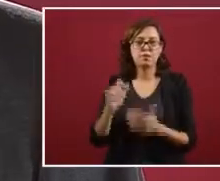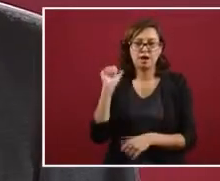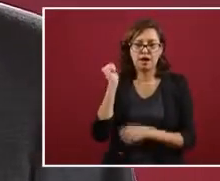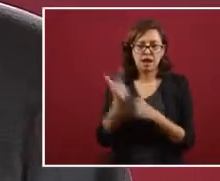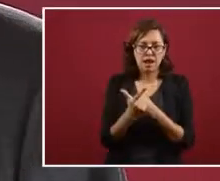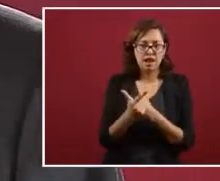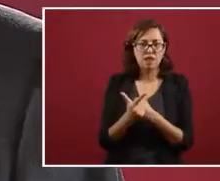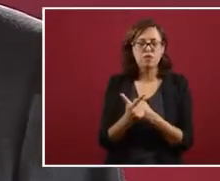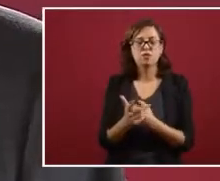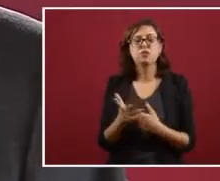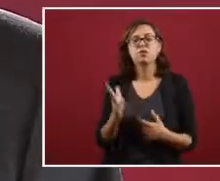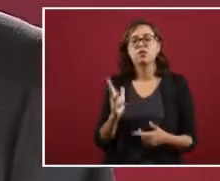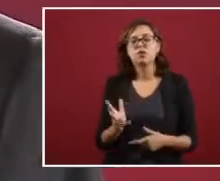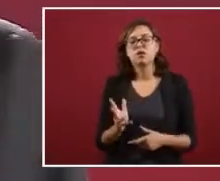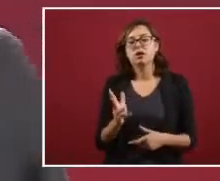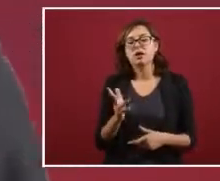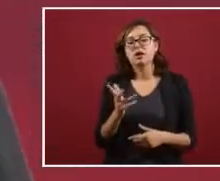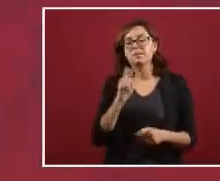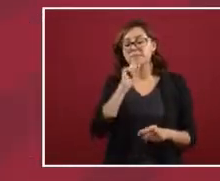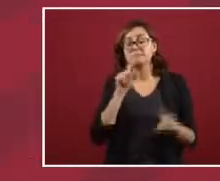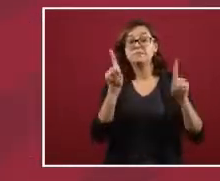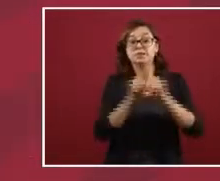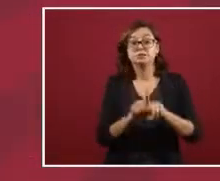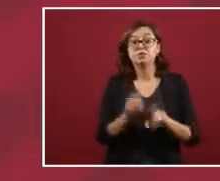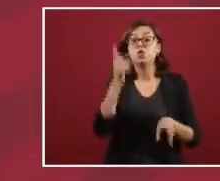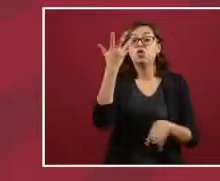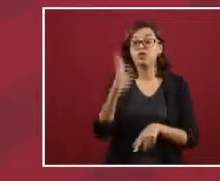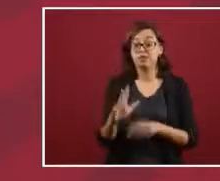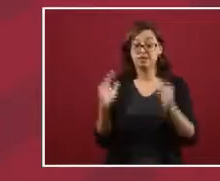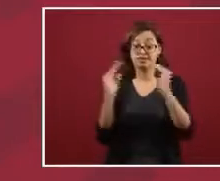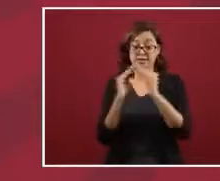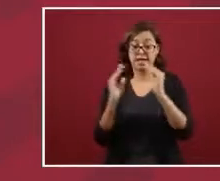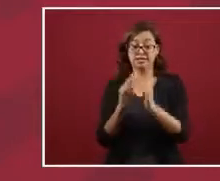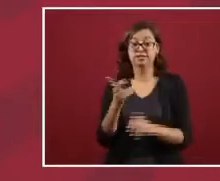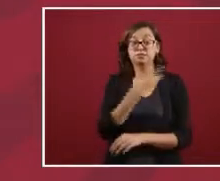Y de cada 10 hogares pobres,